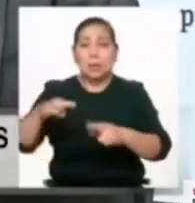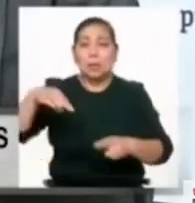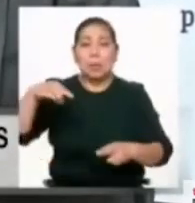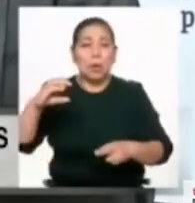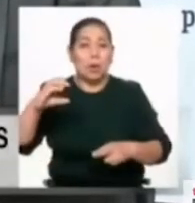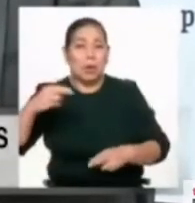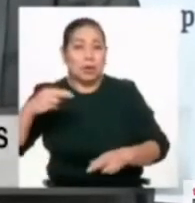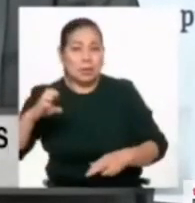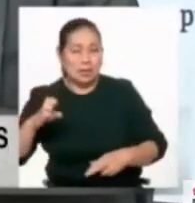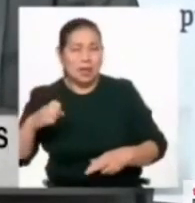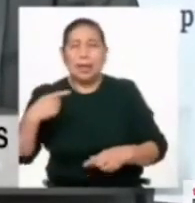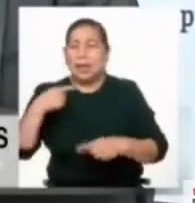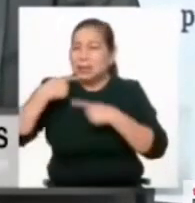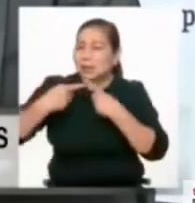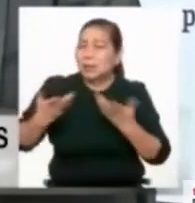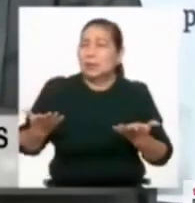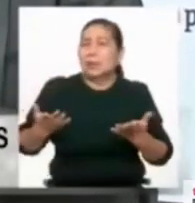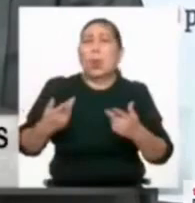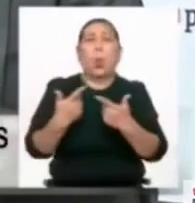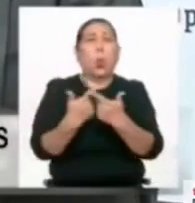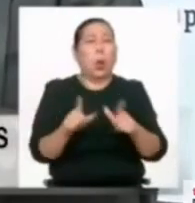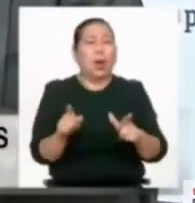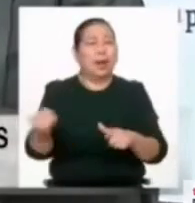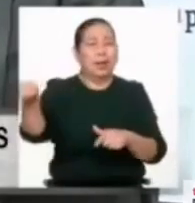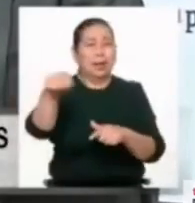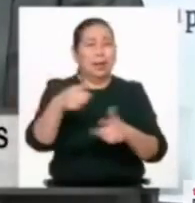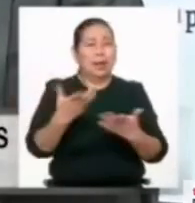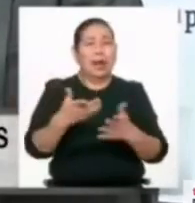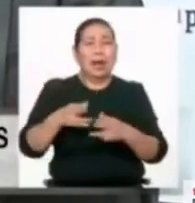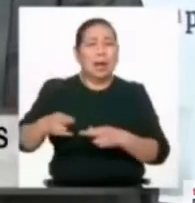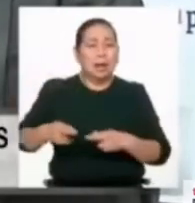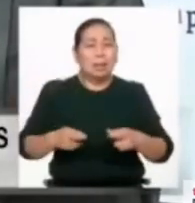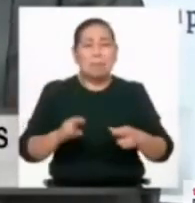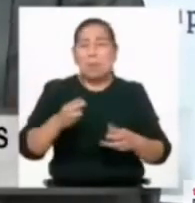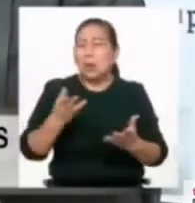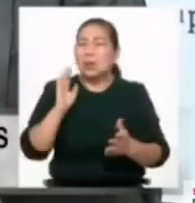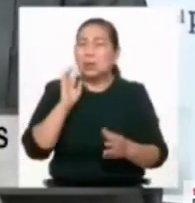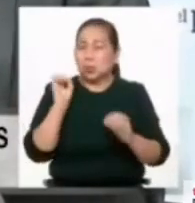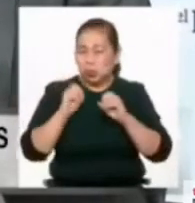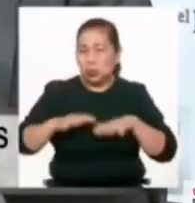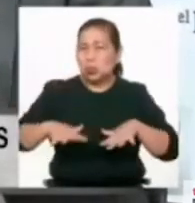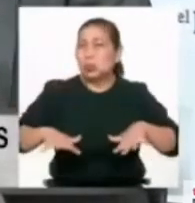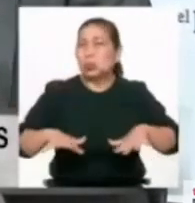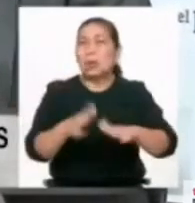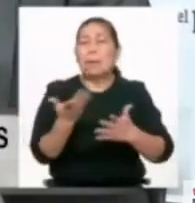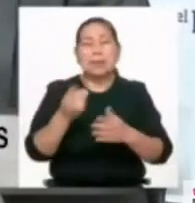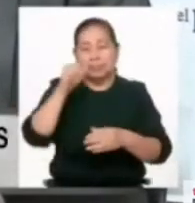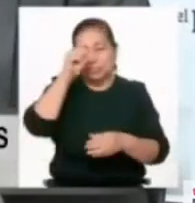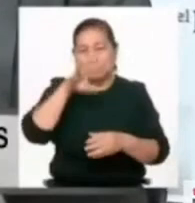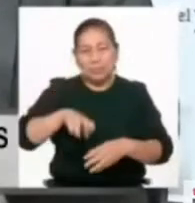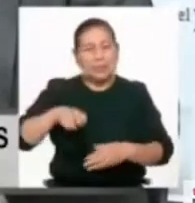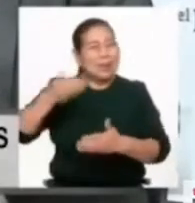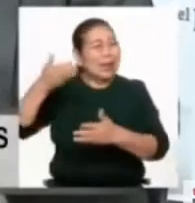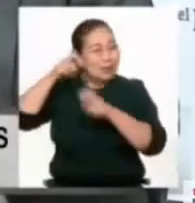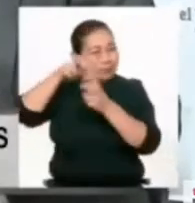se quejan y amenazan de hacer paros porque las aguas del río Moche están contaminadas por la minería